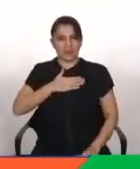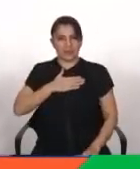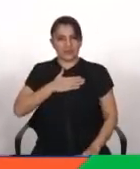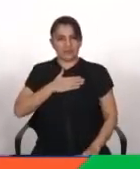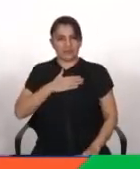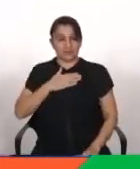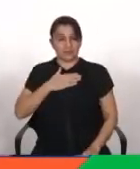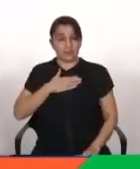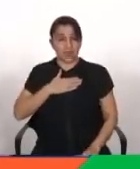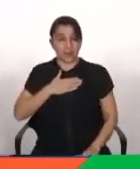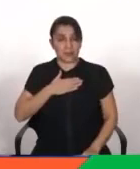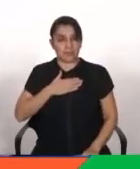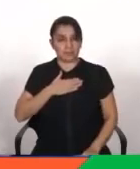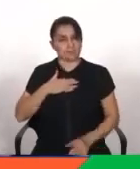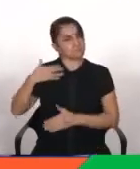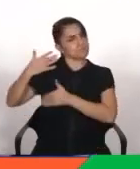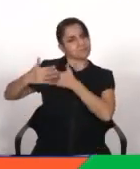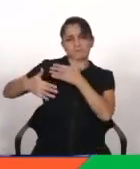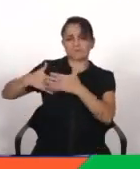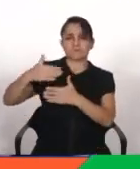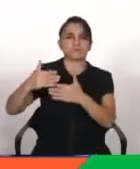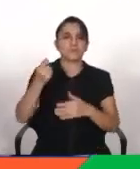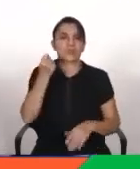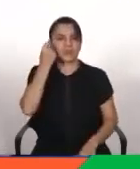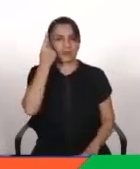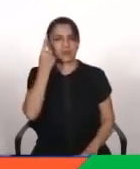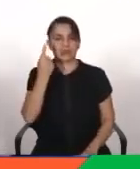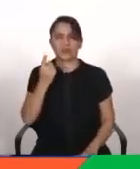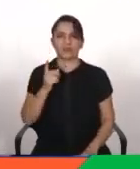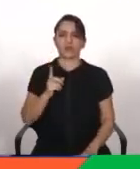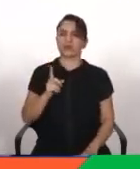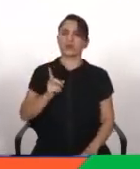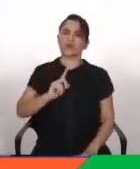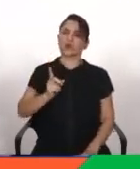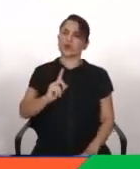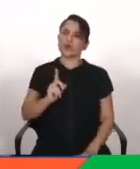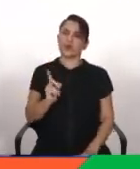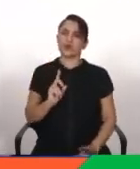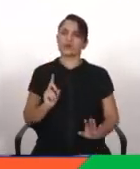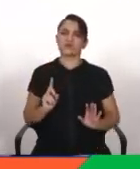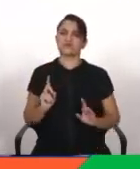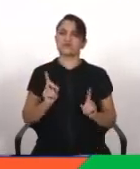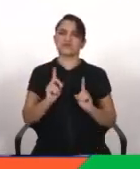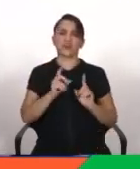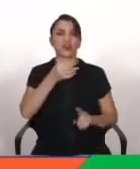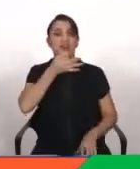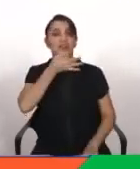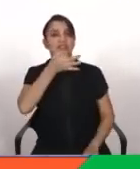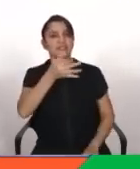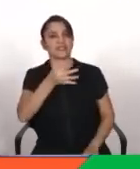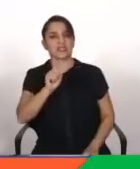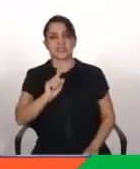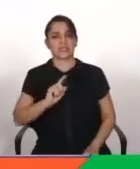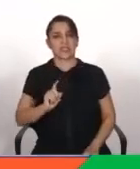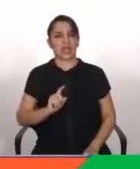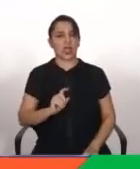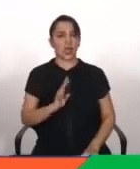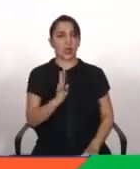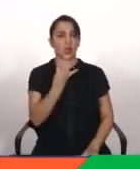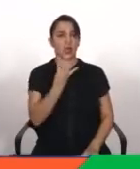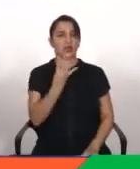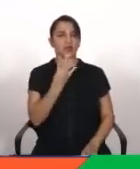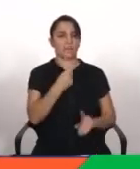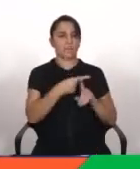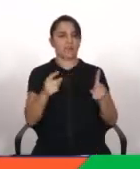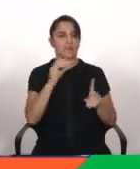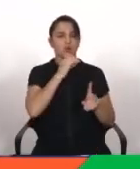que con el tiempo me he dado cuenta es que creo que no tenemos que decir, oye, ya terminé cuarto medio de la enseñanza media y tengo que entrar